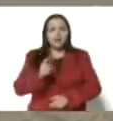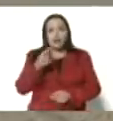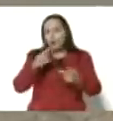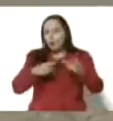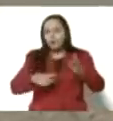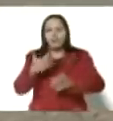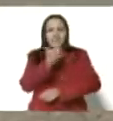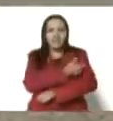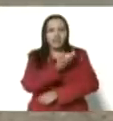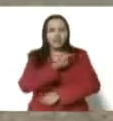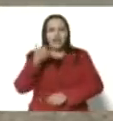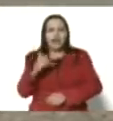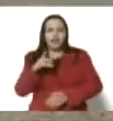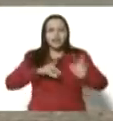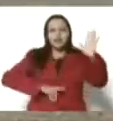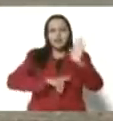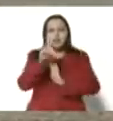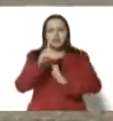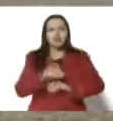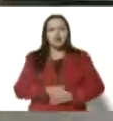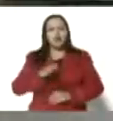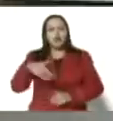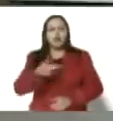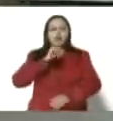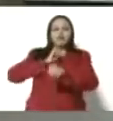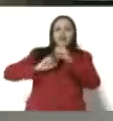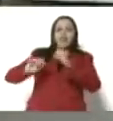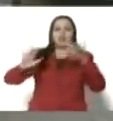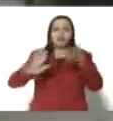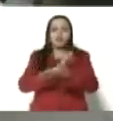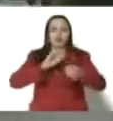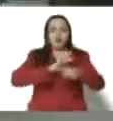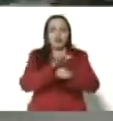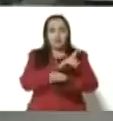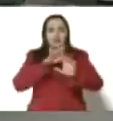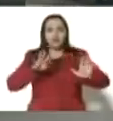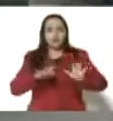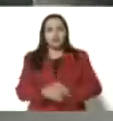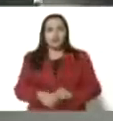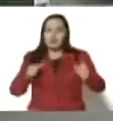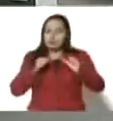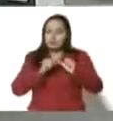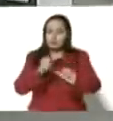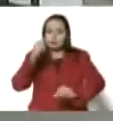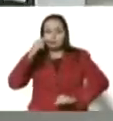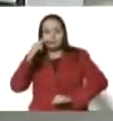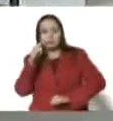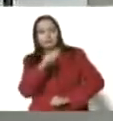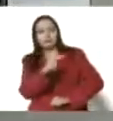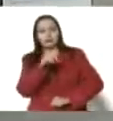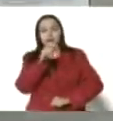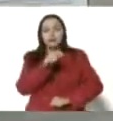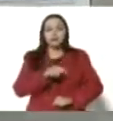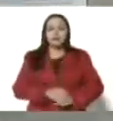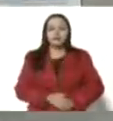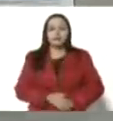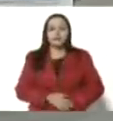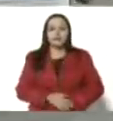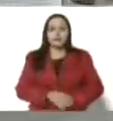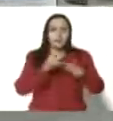que también están desarrollando para combatir la COVID-19. Siguen apreciando a través de las